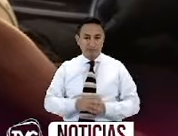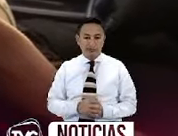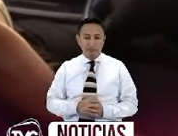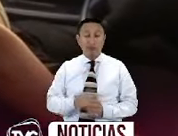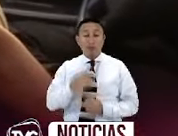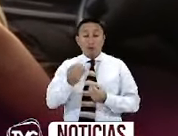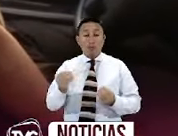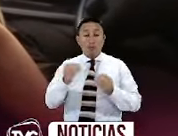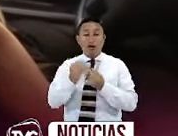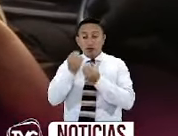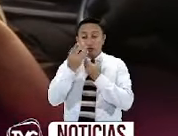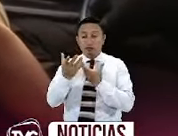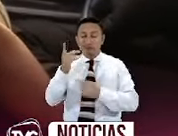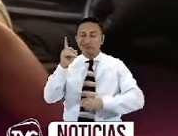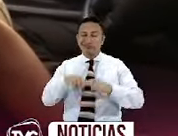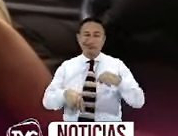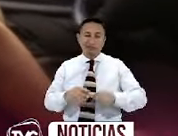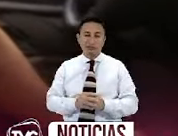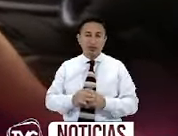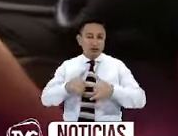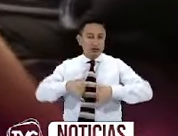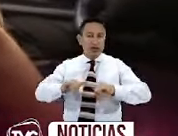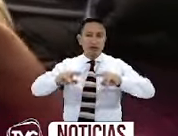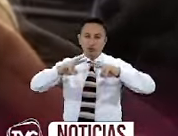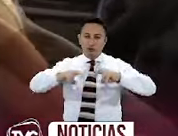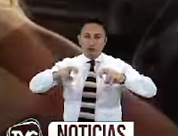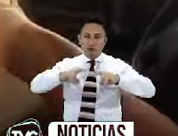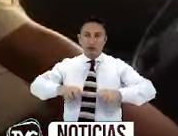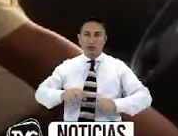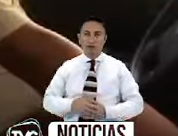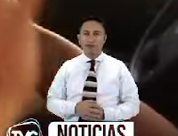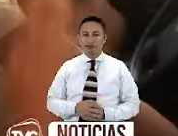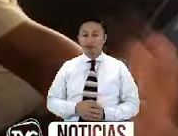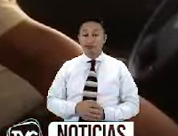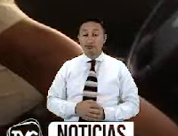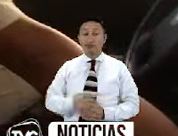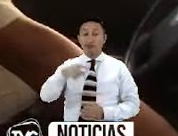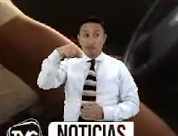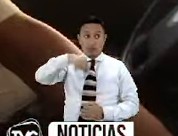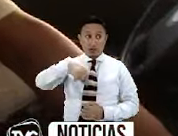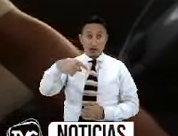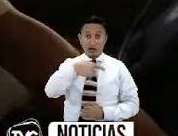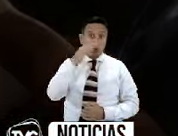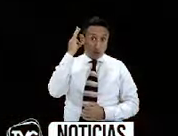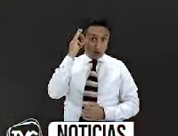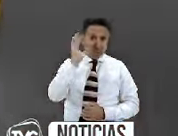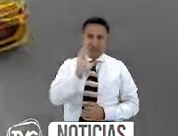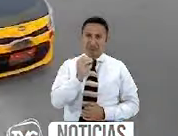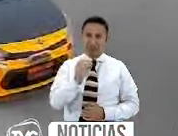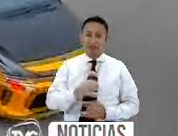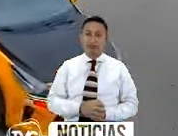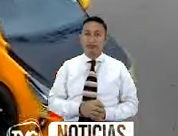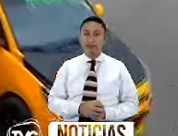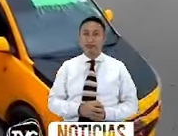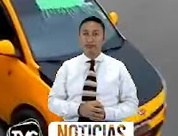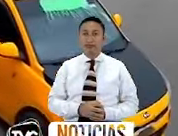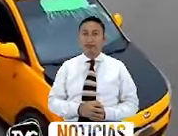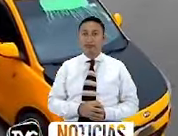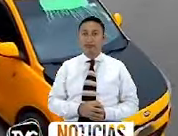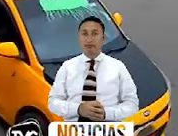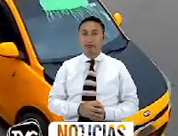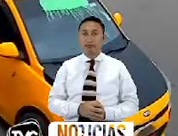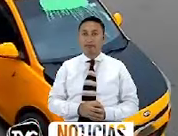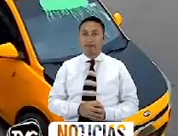nada todavía, seguimos trabajando. Aquí no hay ninguna persona. Desde la provincia de Santa Elena,